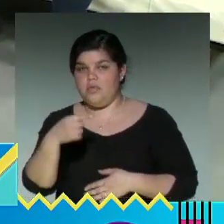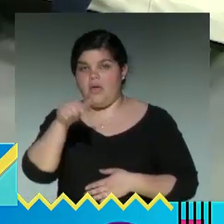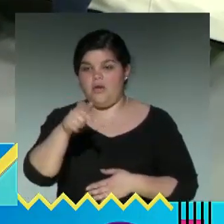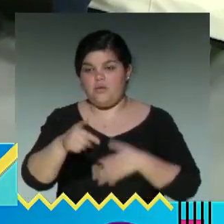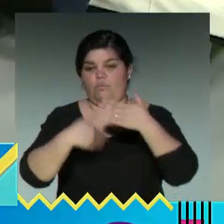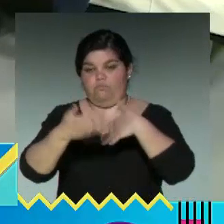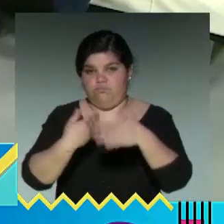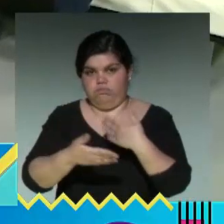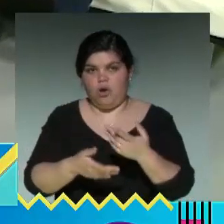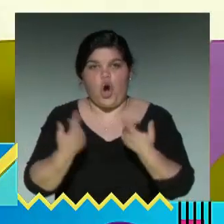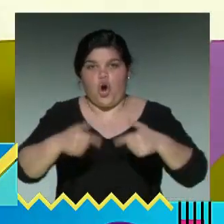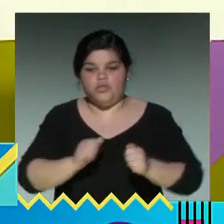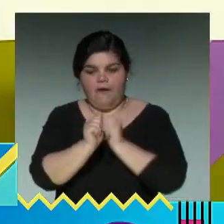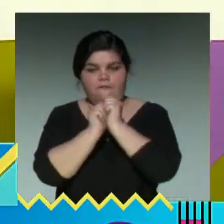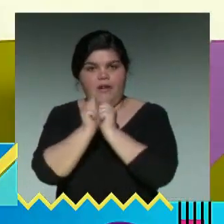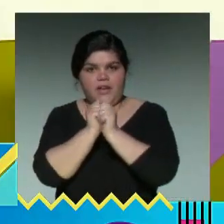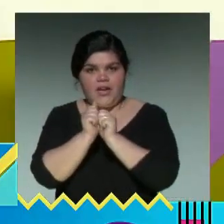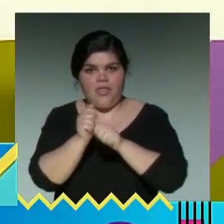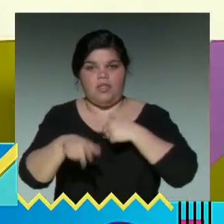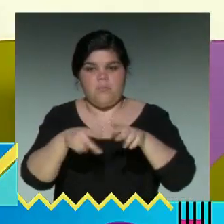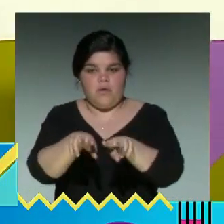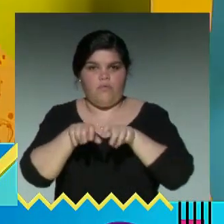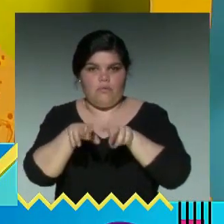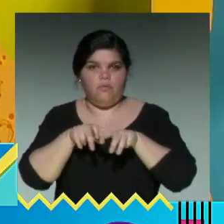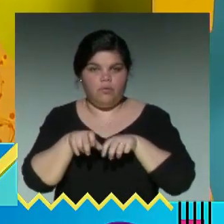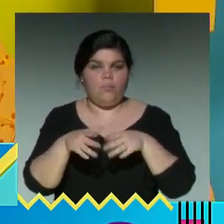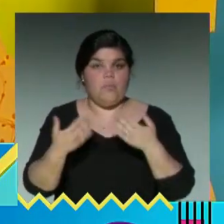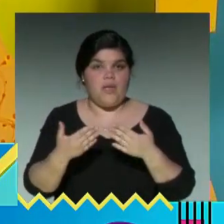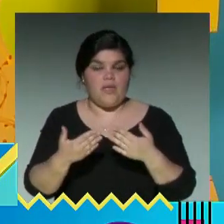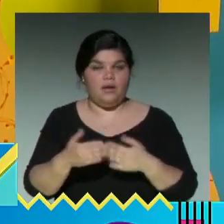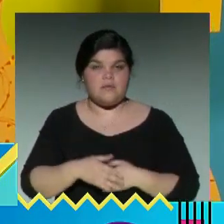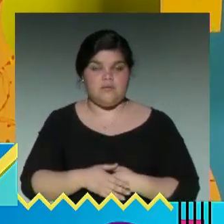de su producción, para poder abastecer los mercados